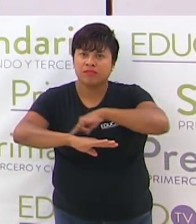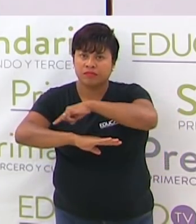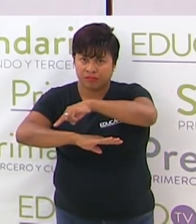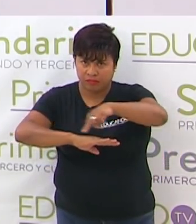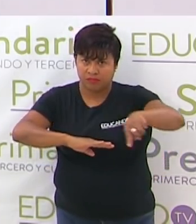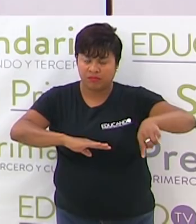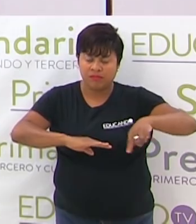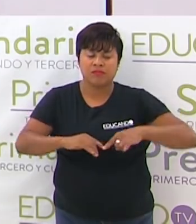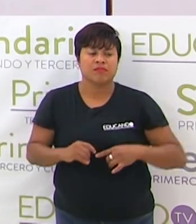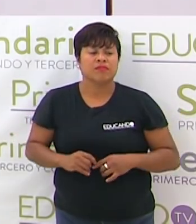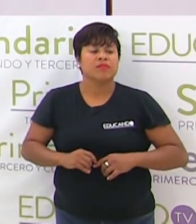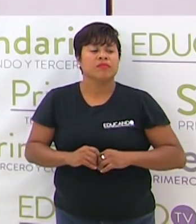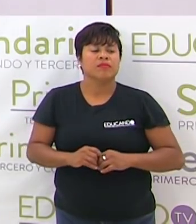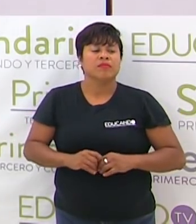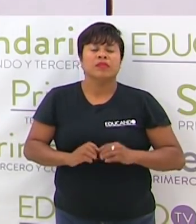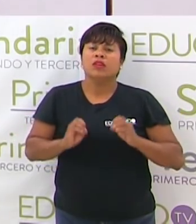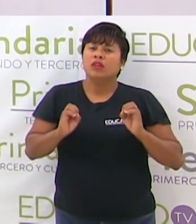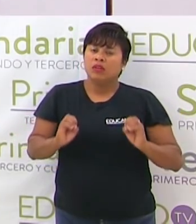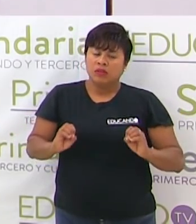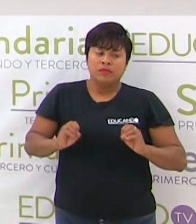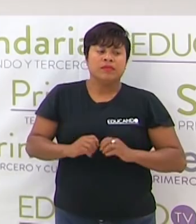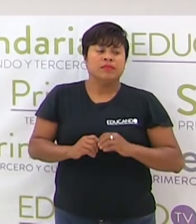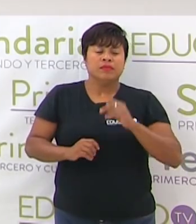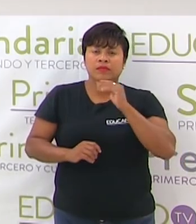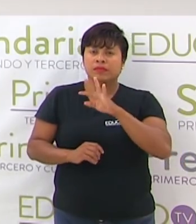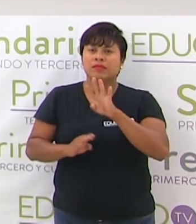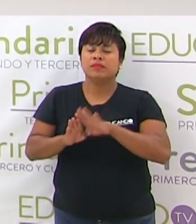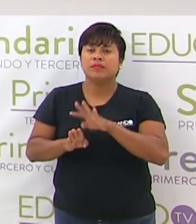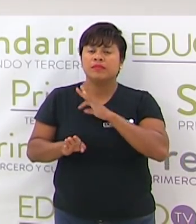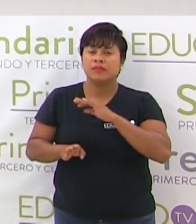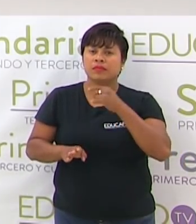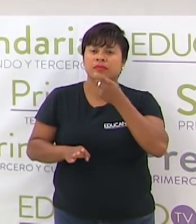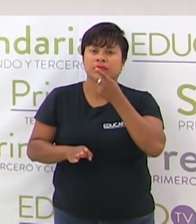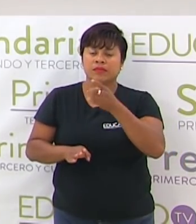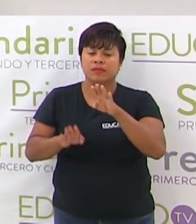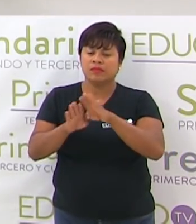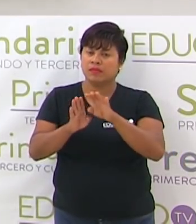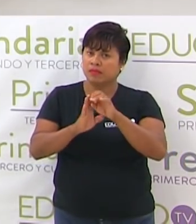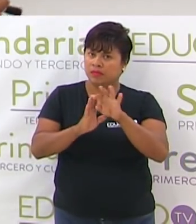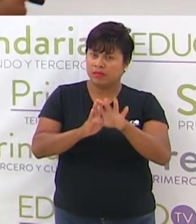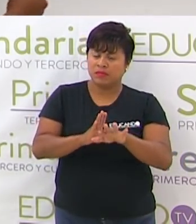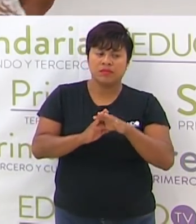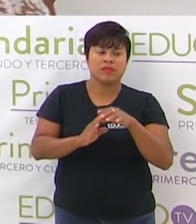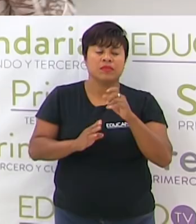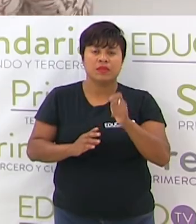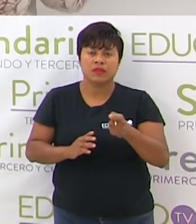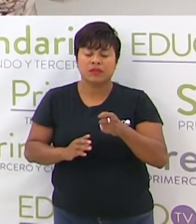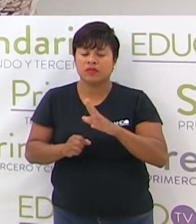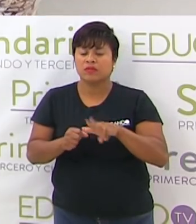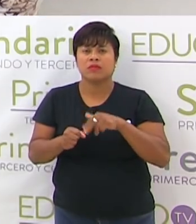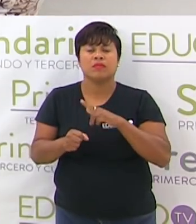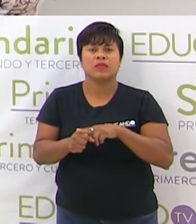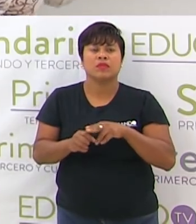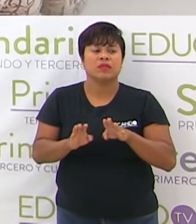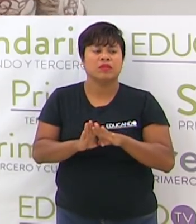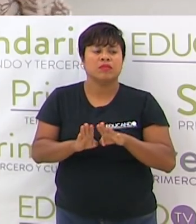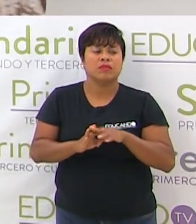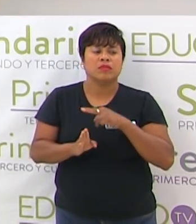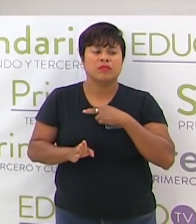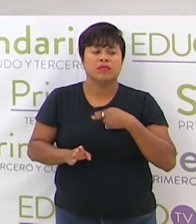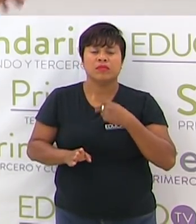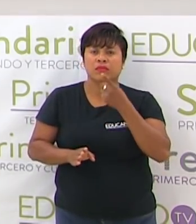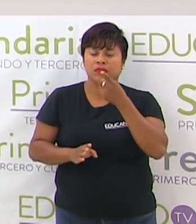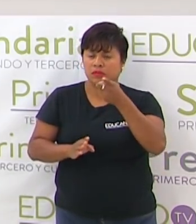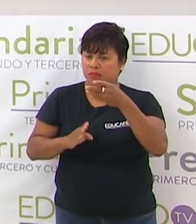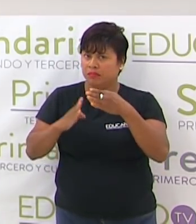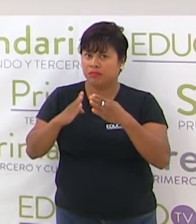¿sí? O bien, ¿cómo le puedes llamar tú de otra manera que tú normalmente lo llames